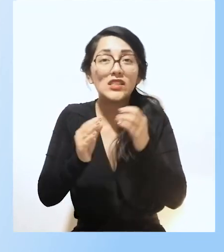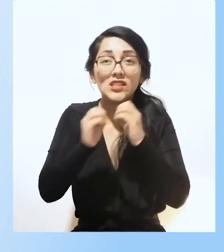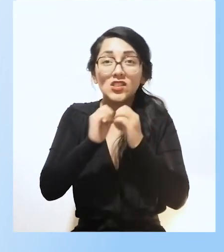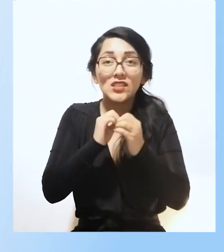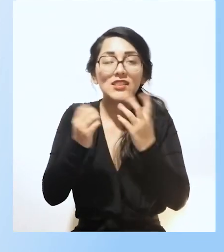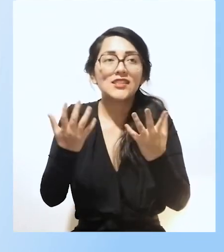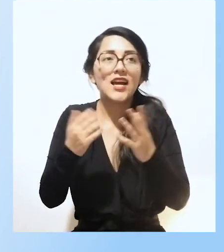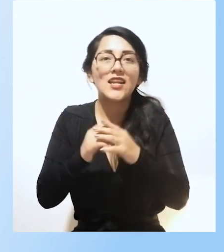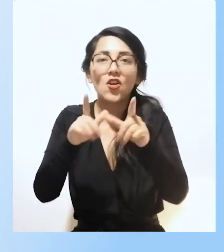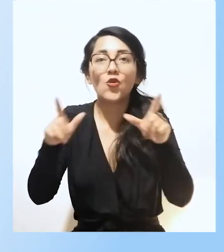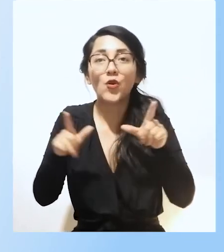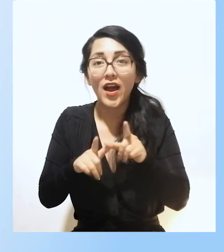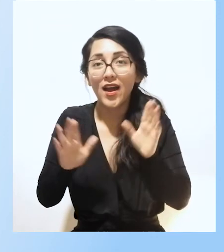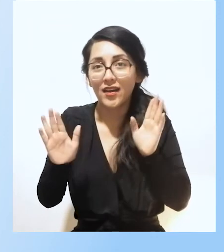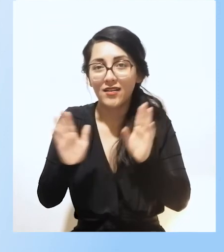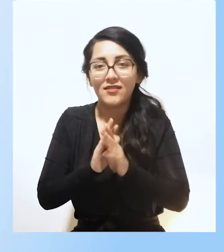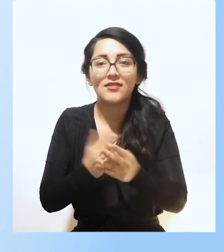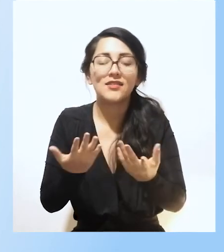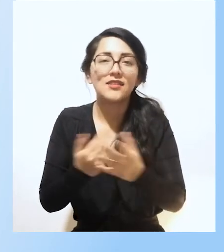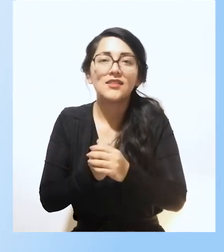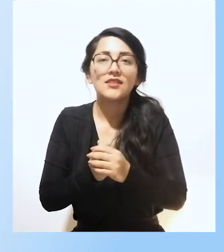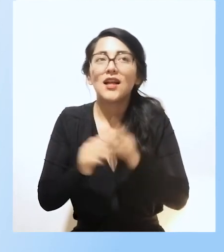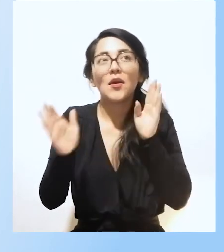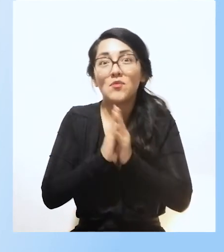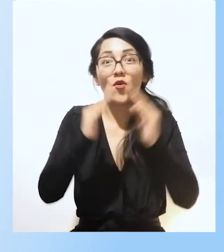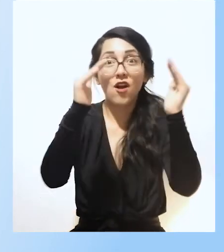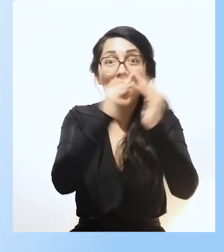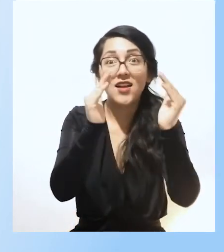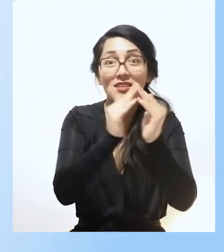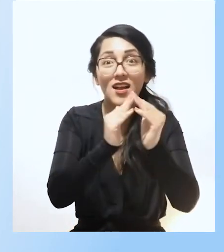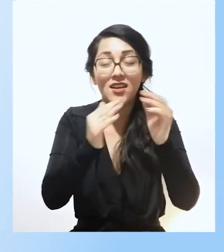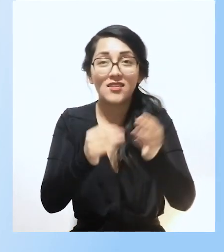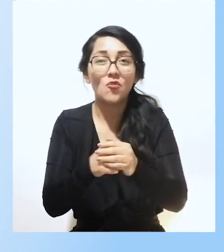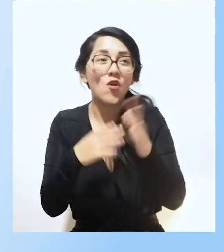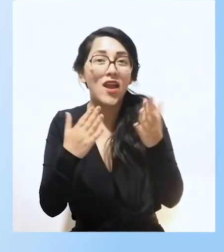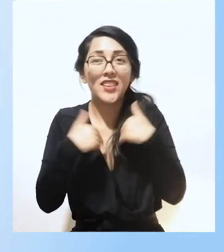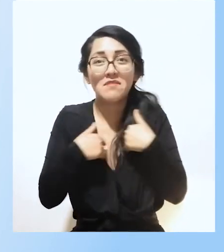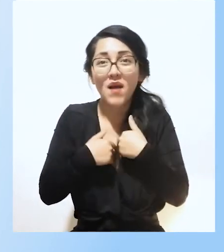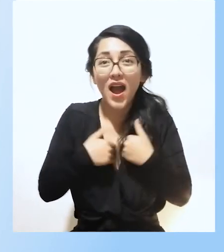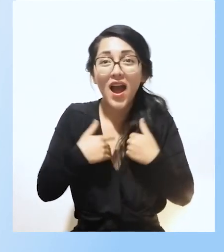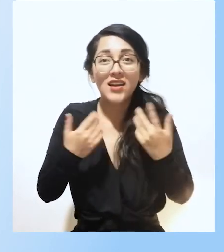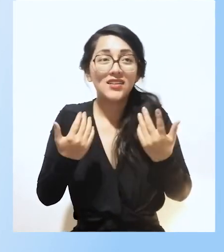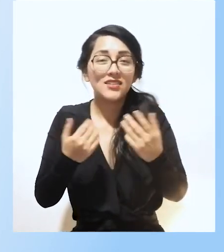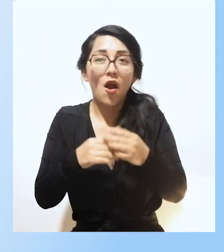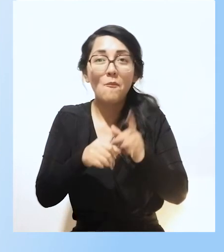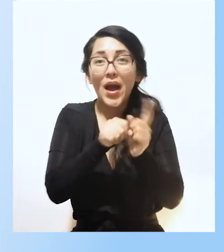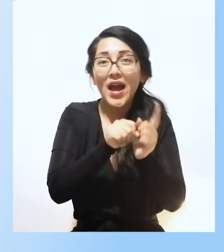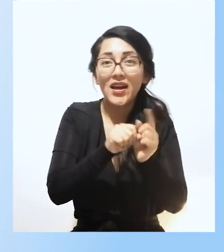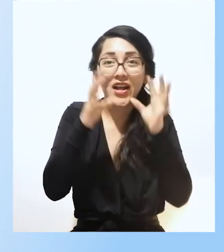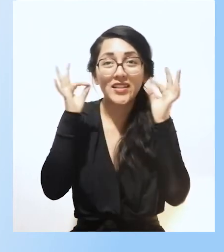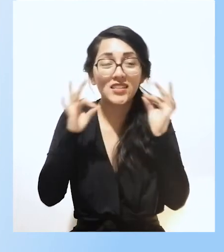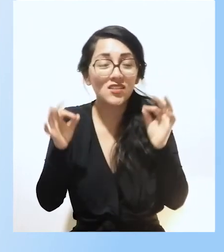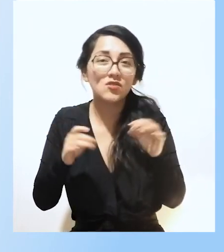Bueno, podemos no tener ese contexto tranquilo. Entonces, todo esto hace que a